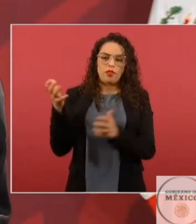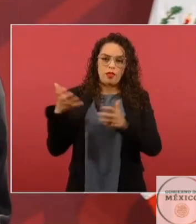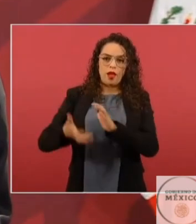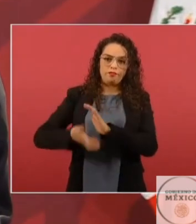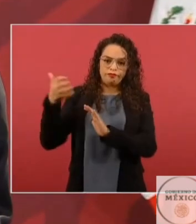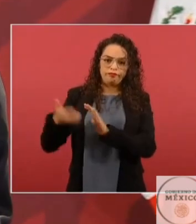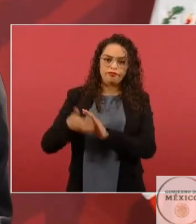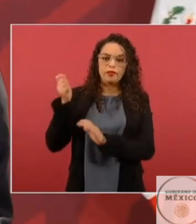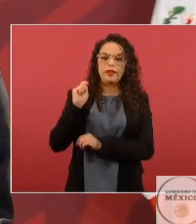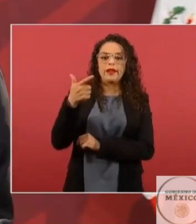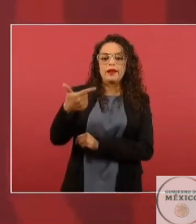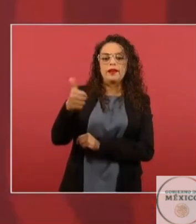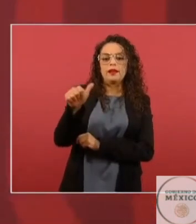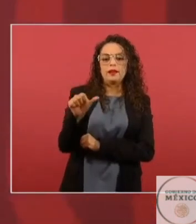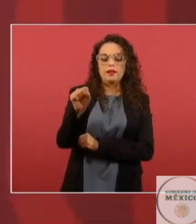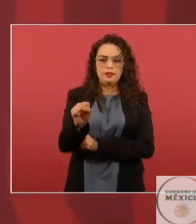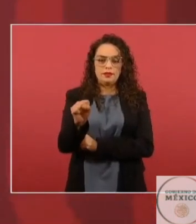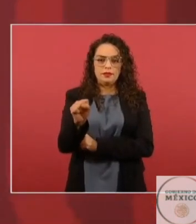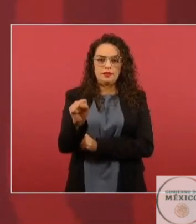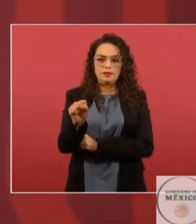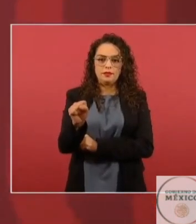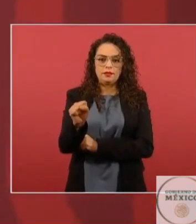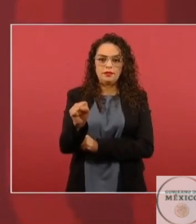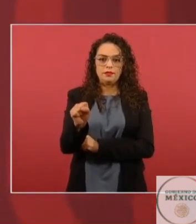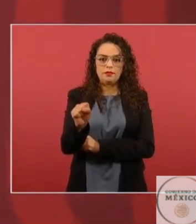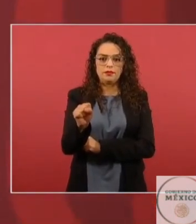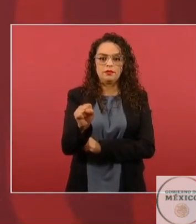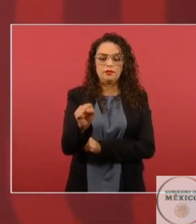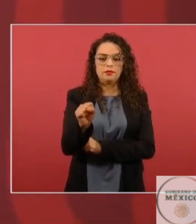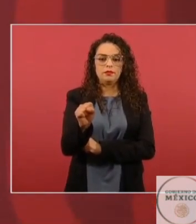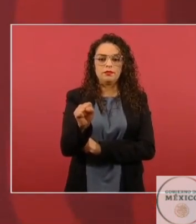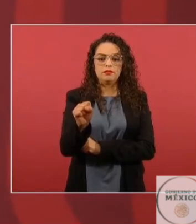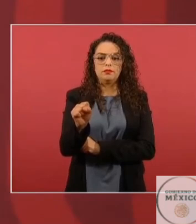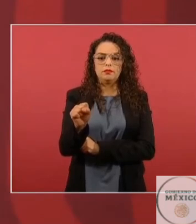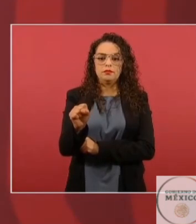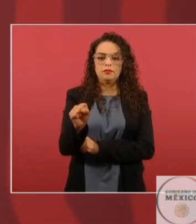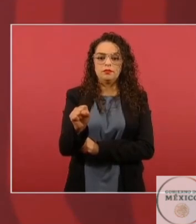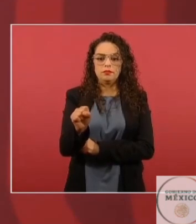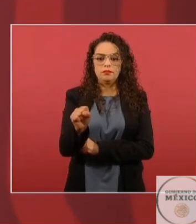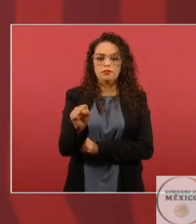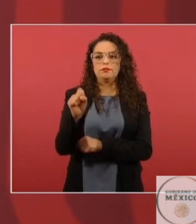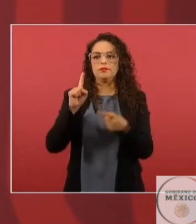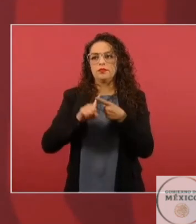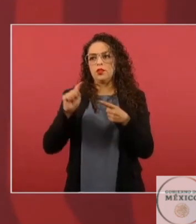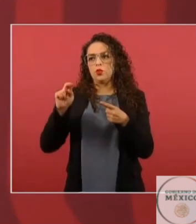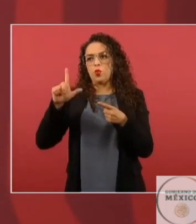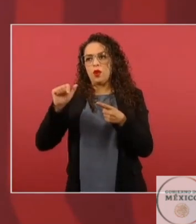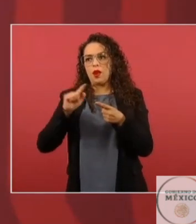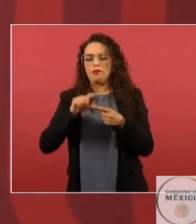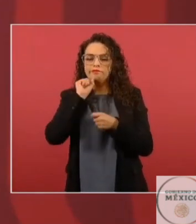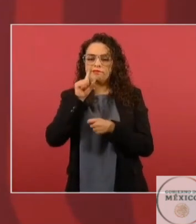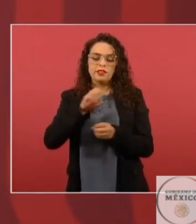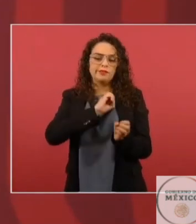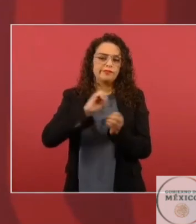diciendo que cómo era posible que este presidente insensible dejara sin empleo a muchos médicos que no